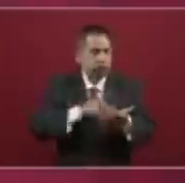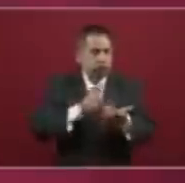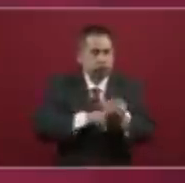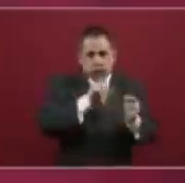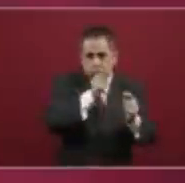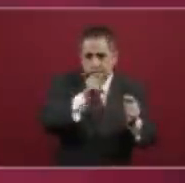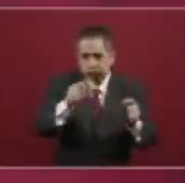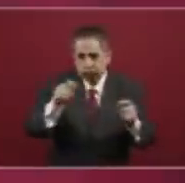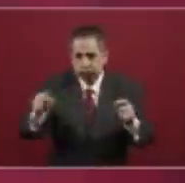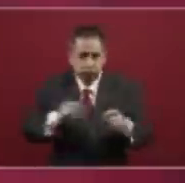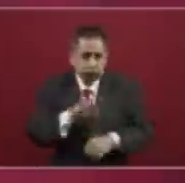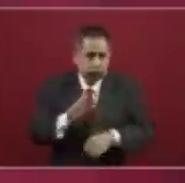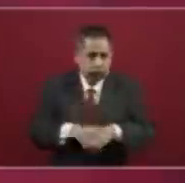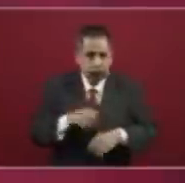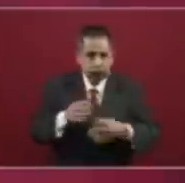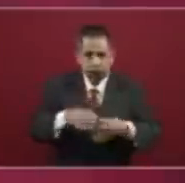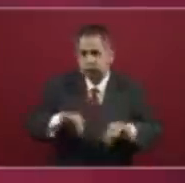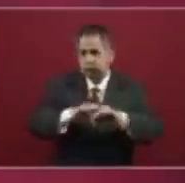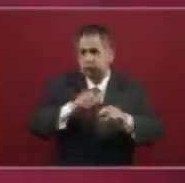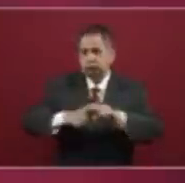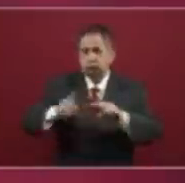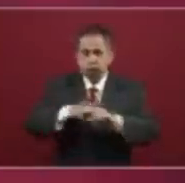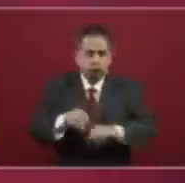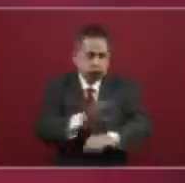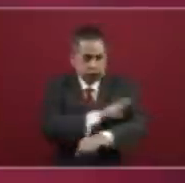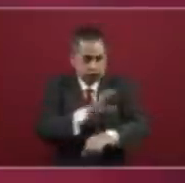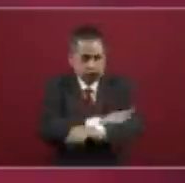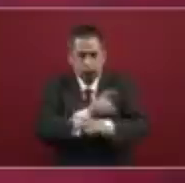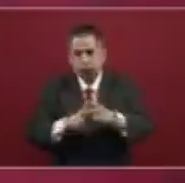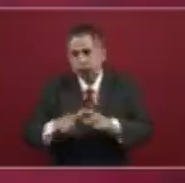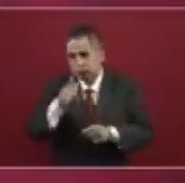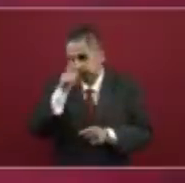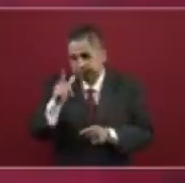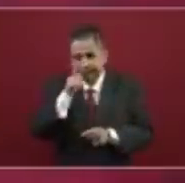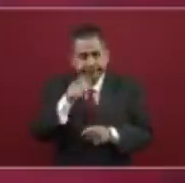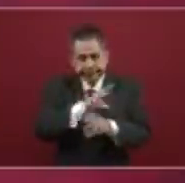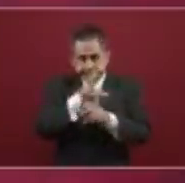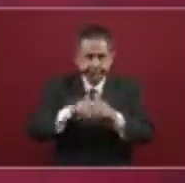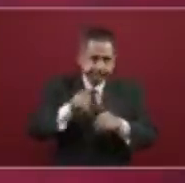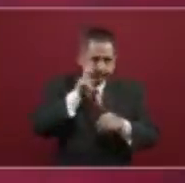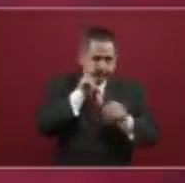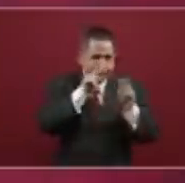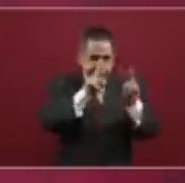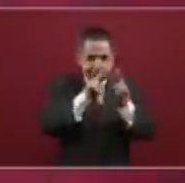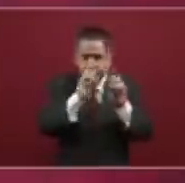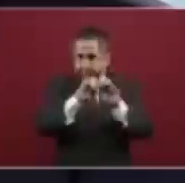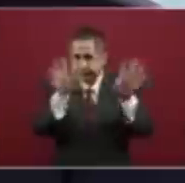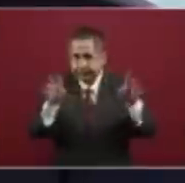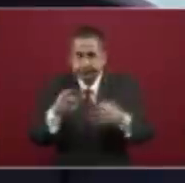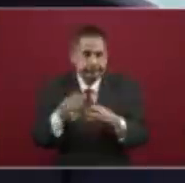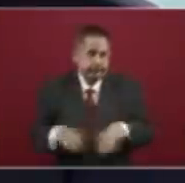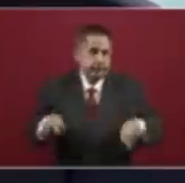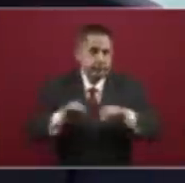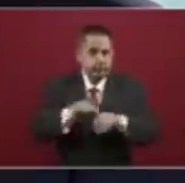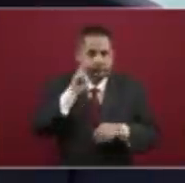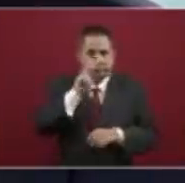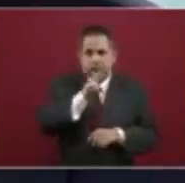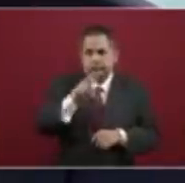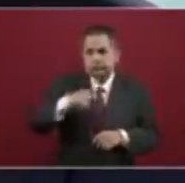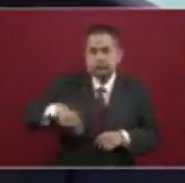de todos los energéticos y de la luz, porque esto es muy importante para